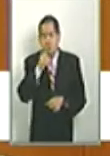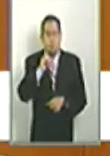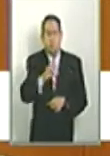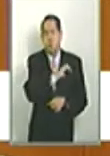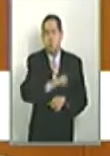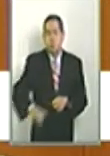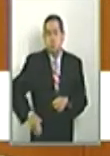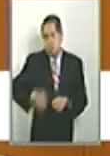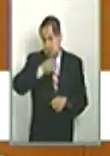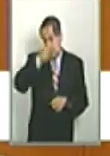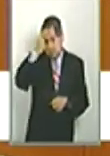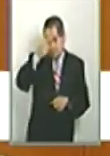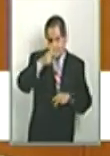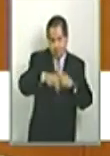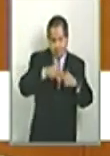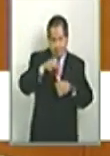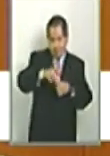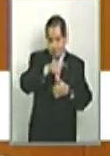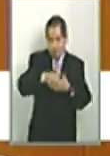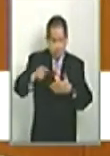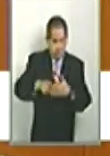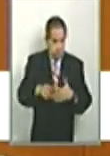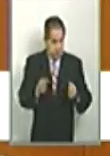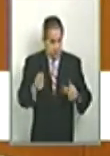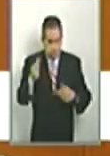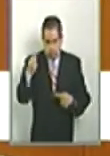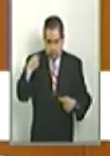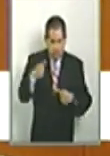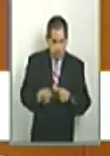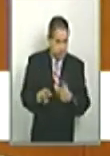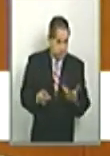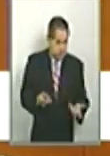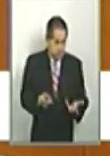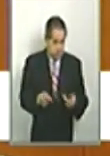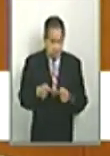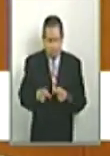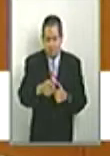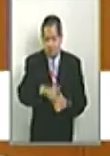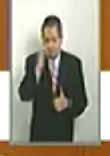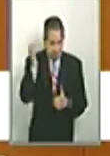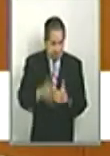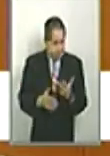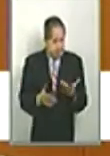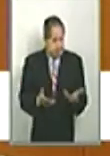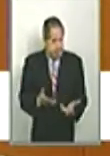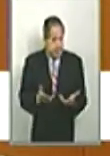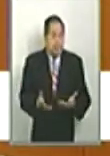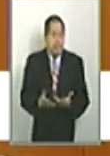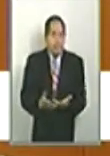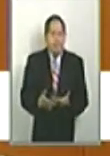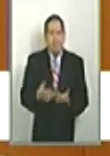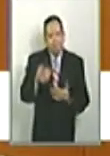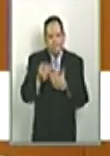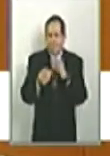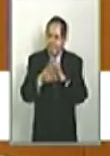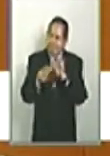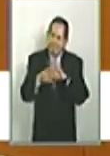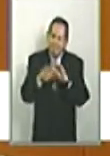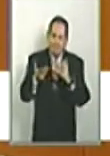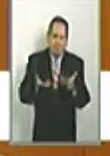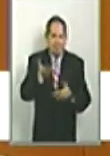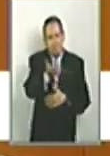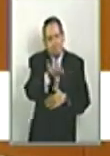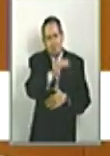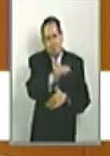durante el proceso electoral que en estas próximas horas concluirá definitivamente, así como diversas solicitudes